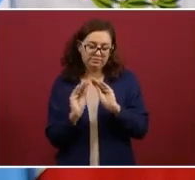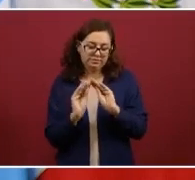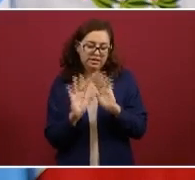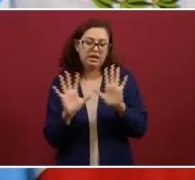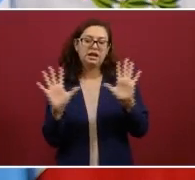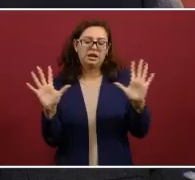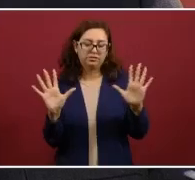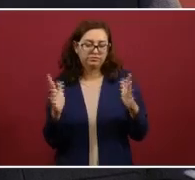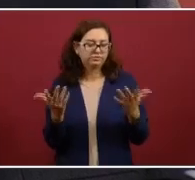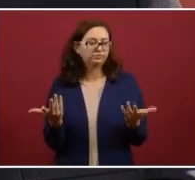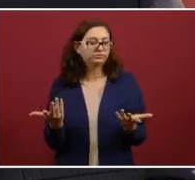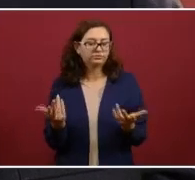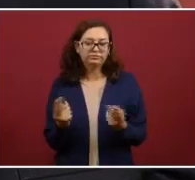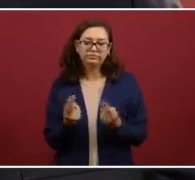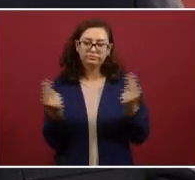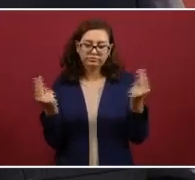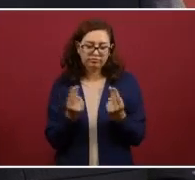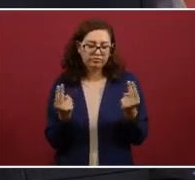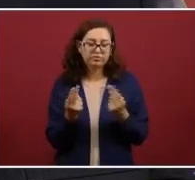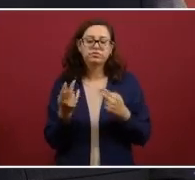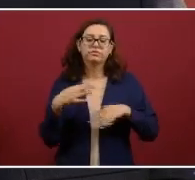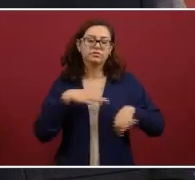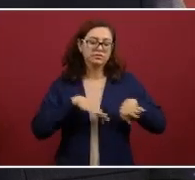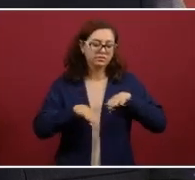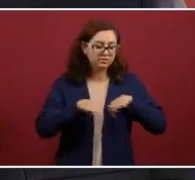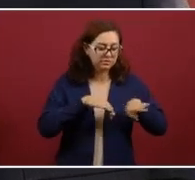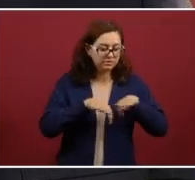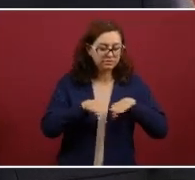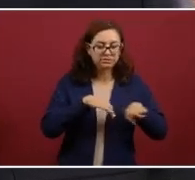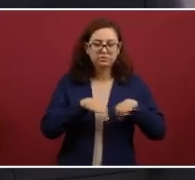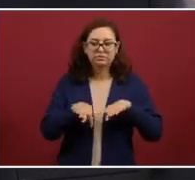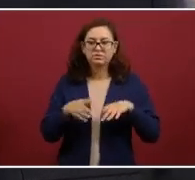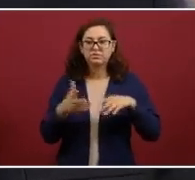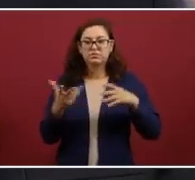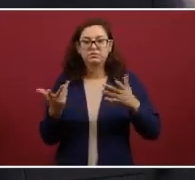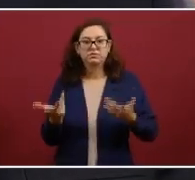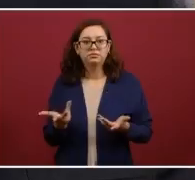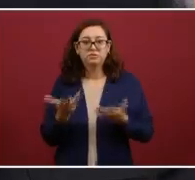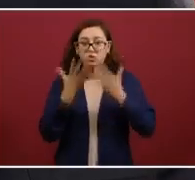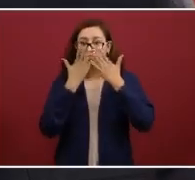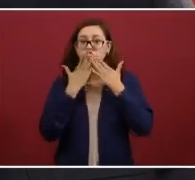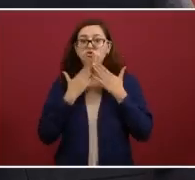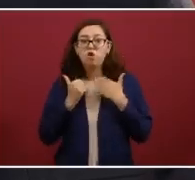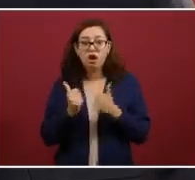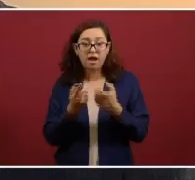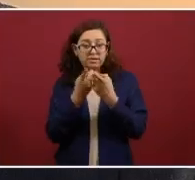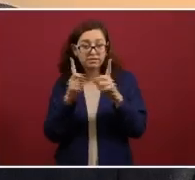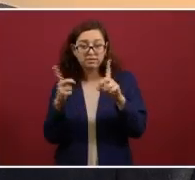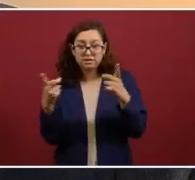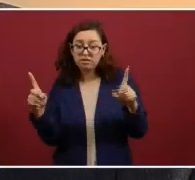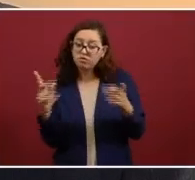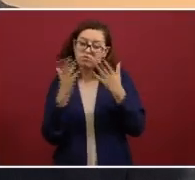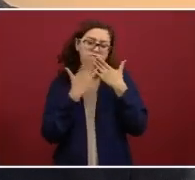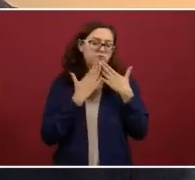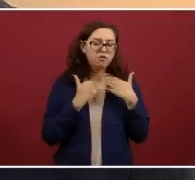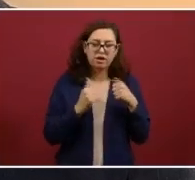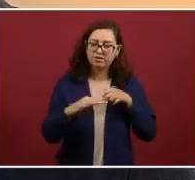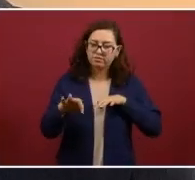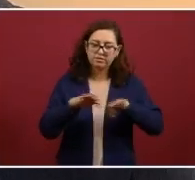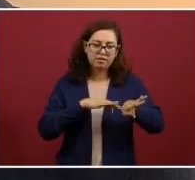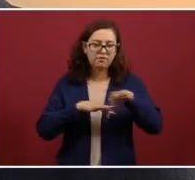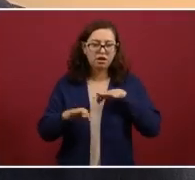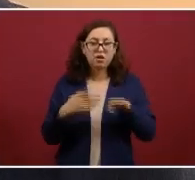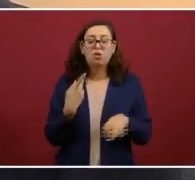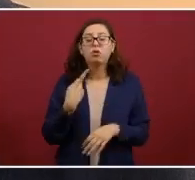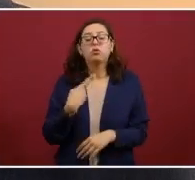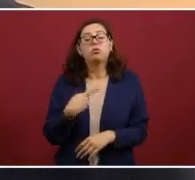que haya empleos. Si no tenemos crecimiento, no tenemos empleos,